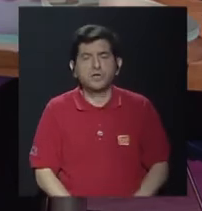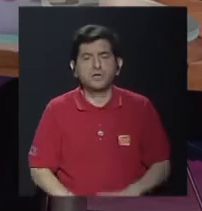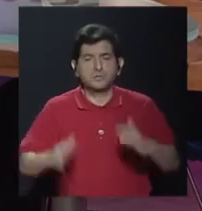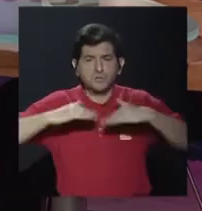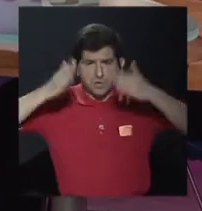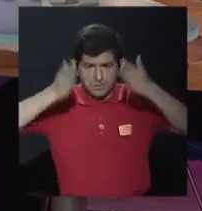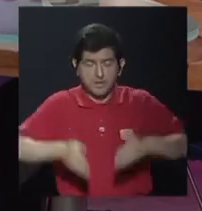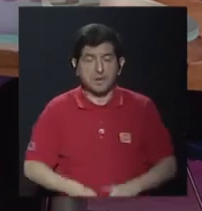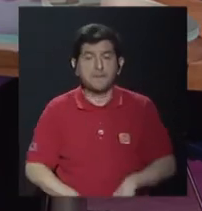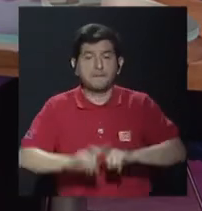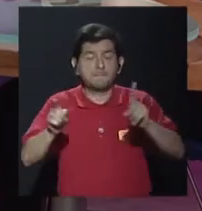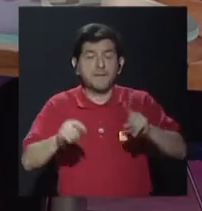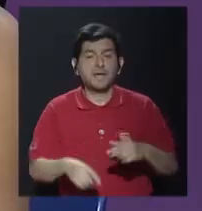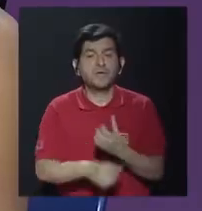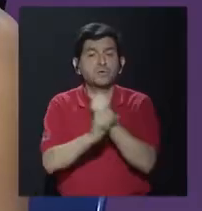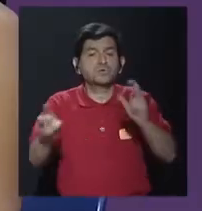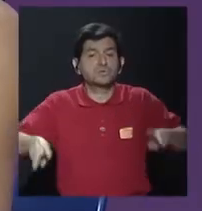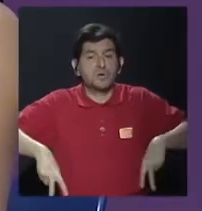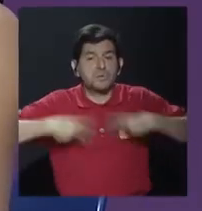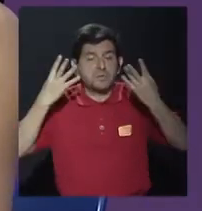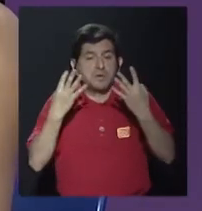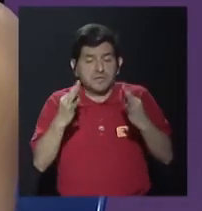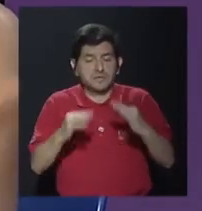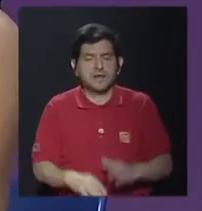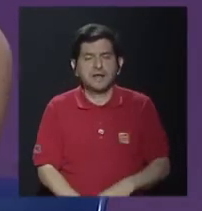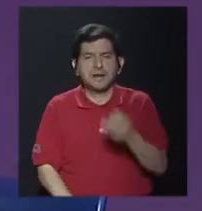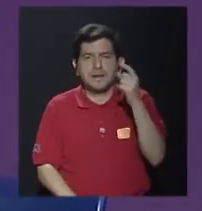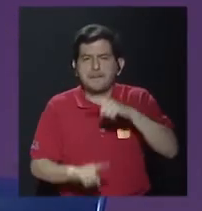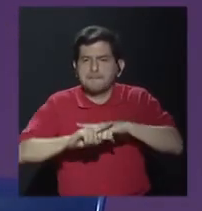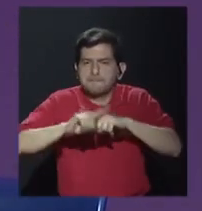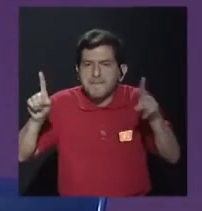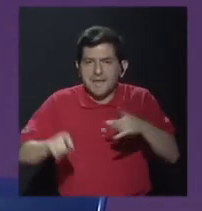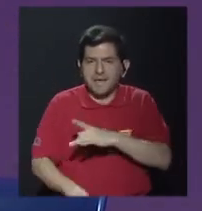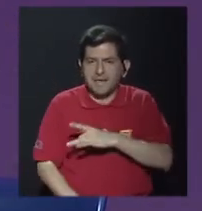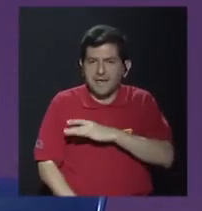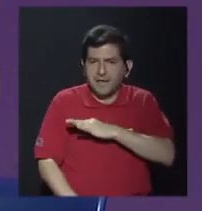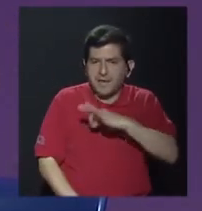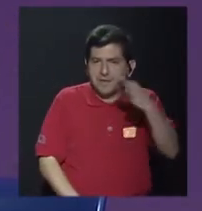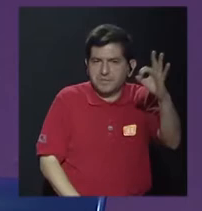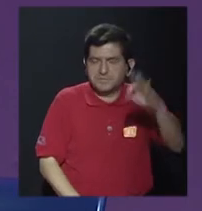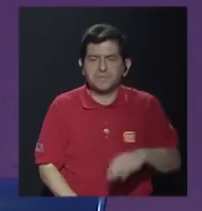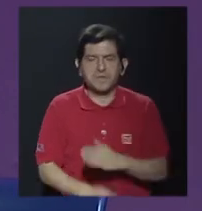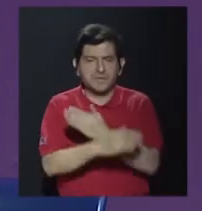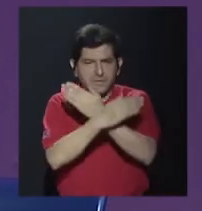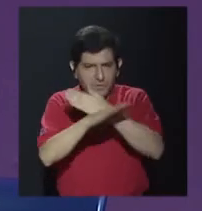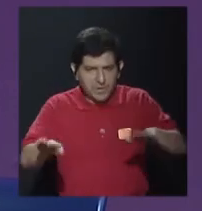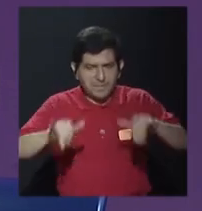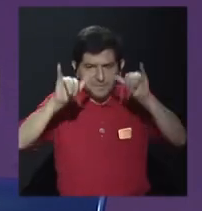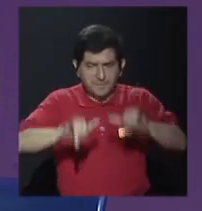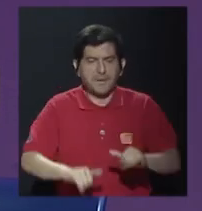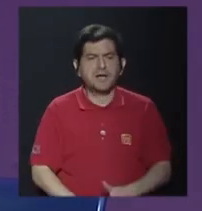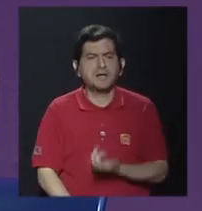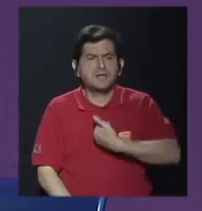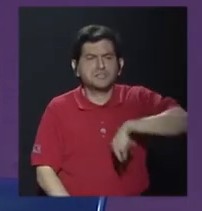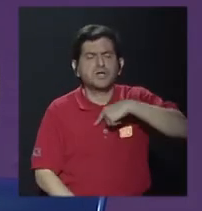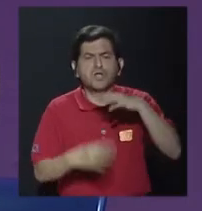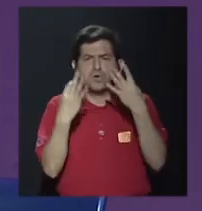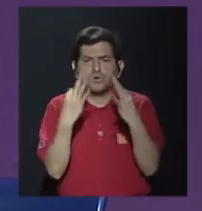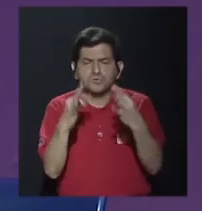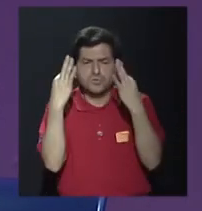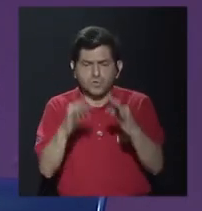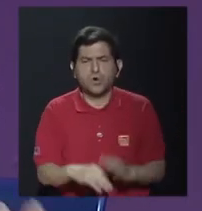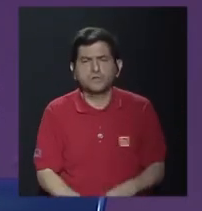o sobrevivencia, pero más allá de ese espíritu de paz es el que se persigue. Pero también nosotros quisimos como explorar entonces